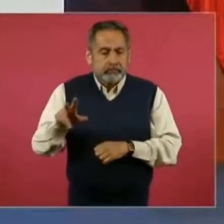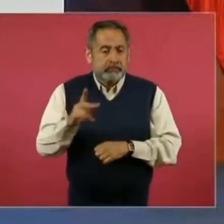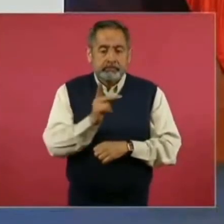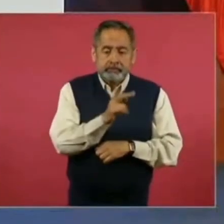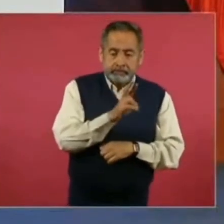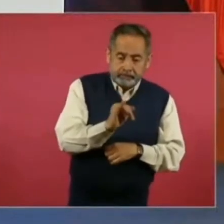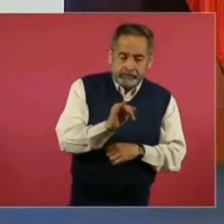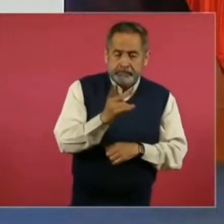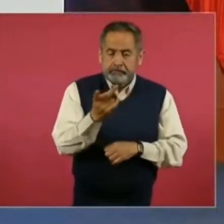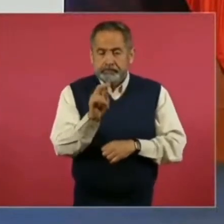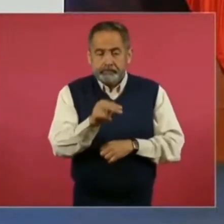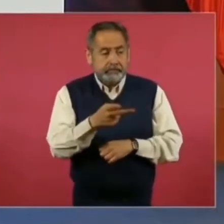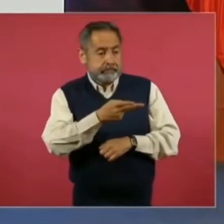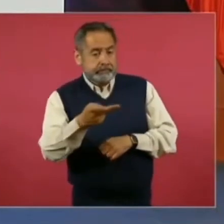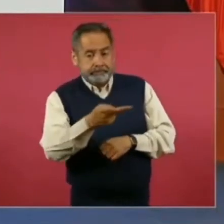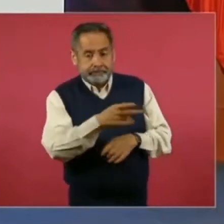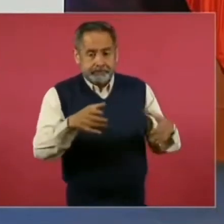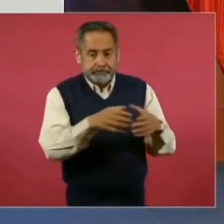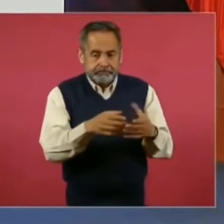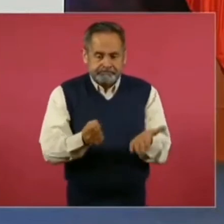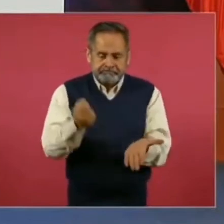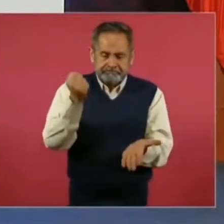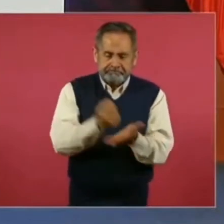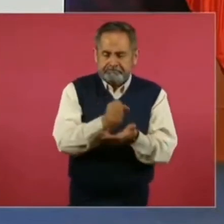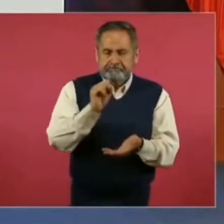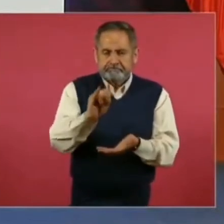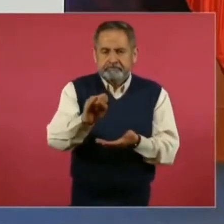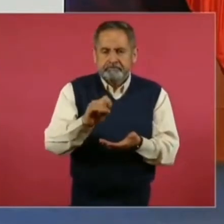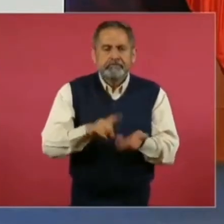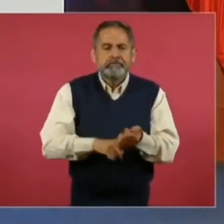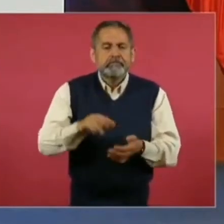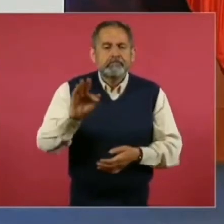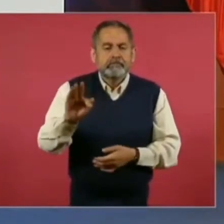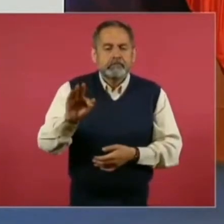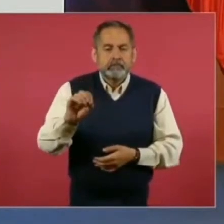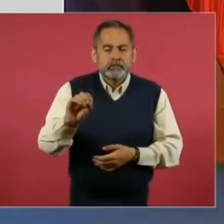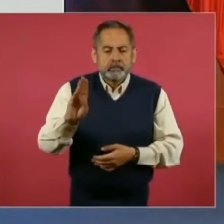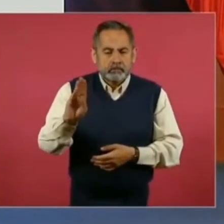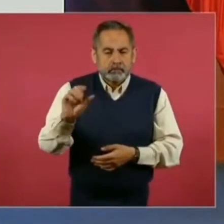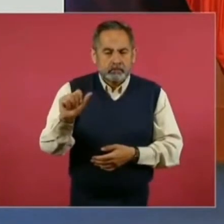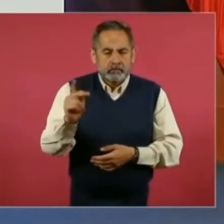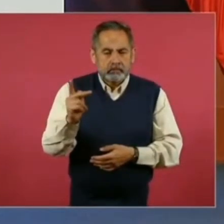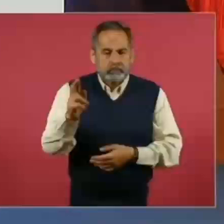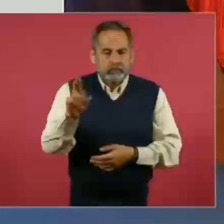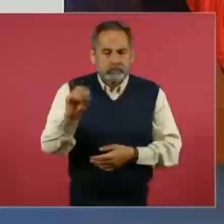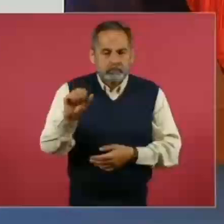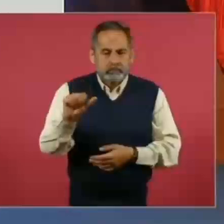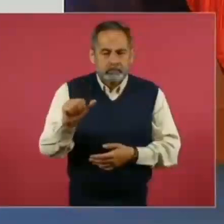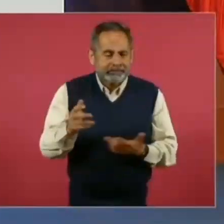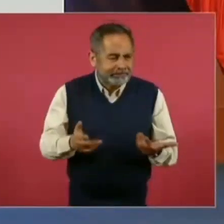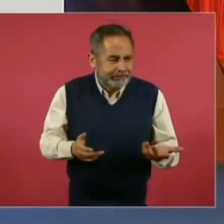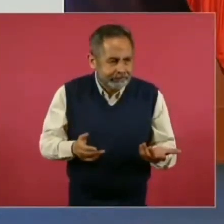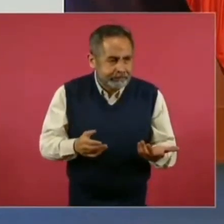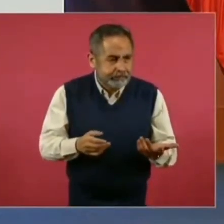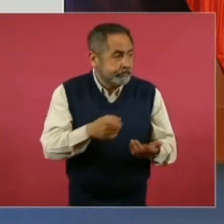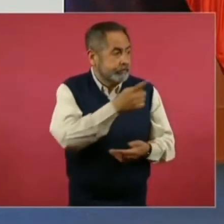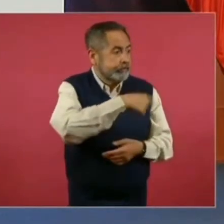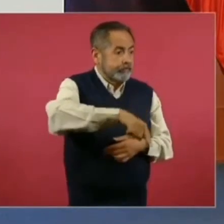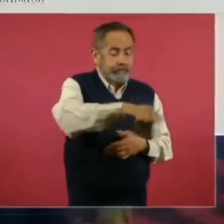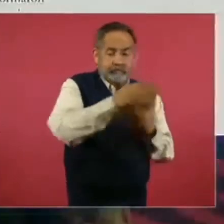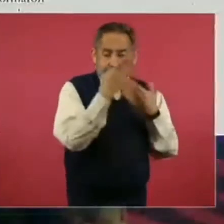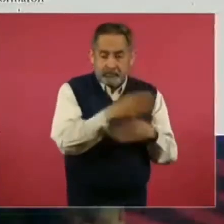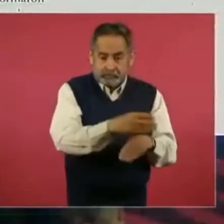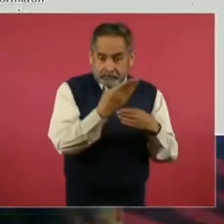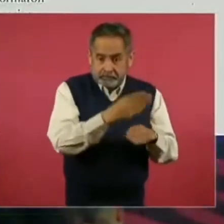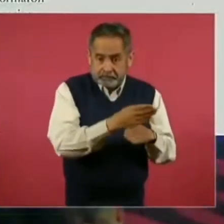PRI y del PAN aprobaron el FOAPROA, que convirtió las deudas privadas de